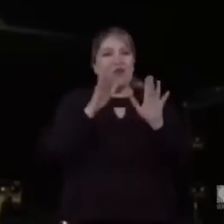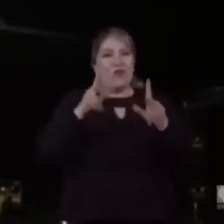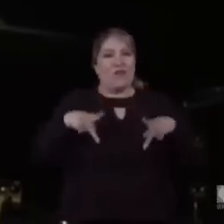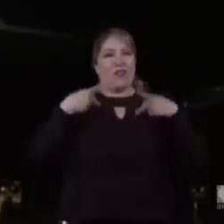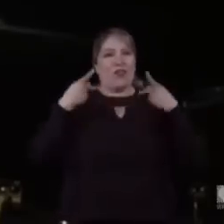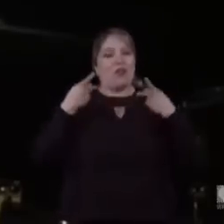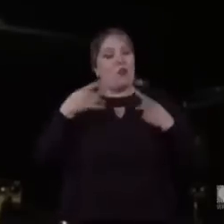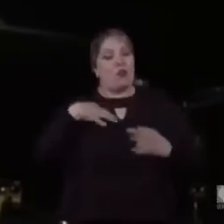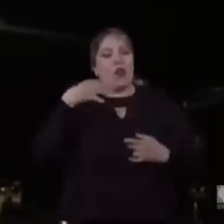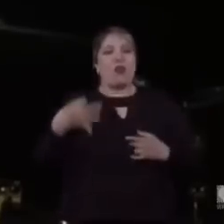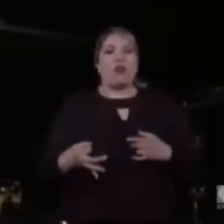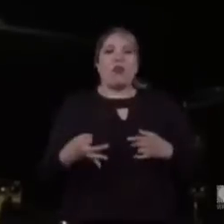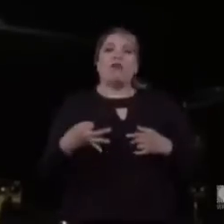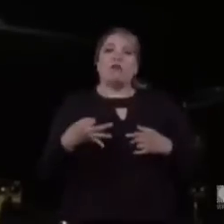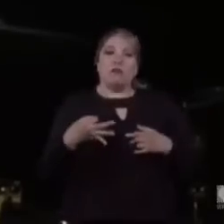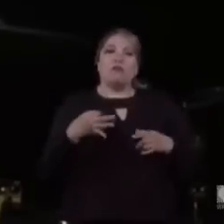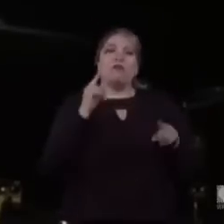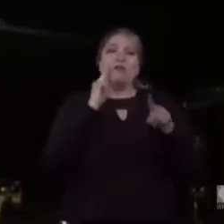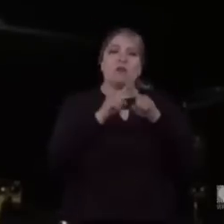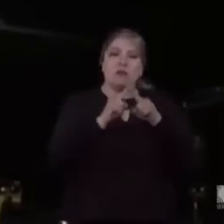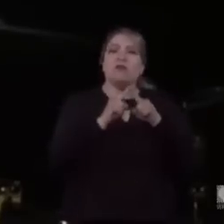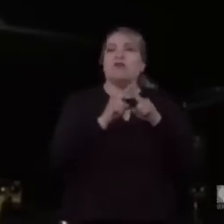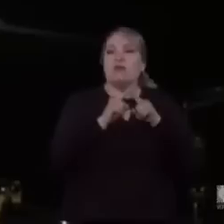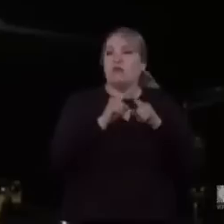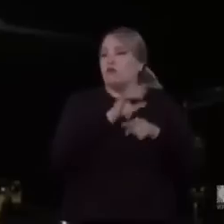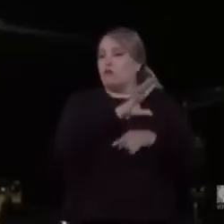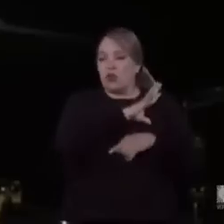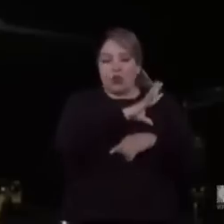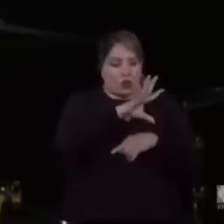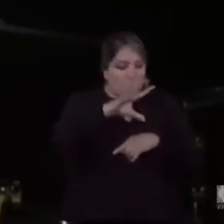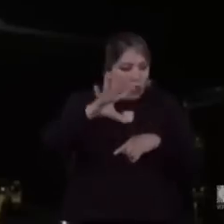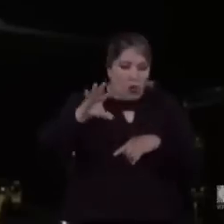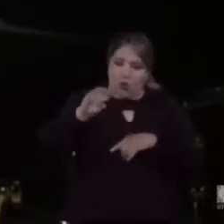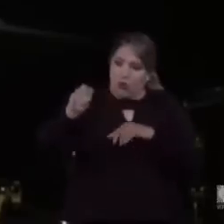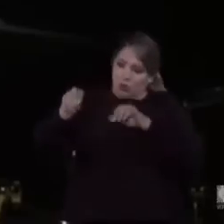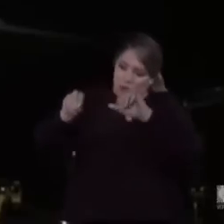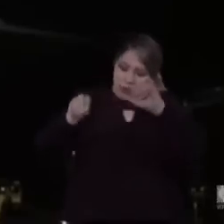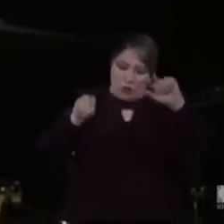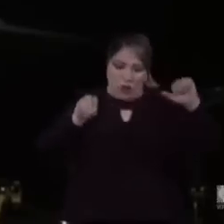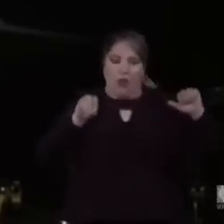ética pública basada en la dignidad igual de todos y todas.